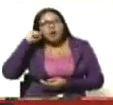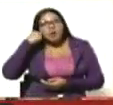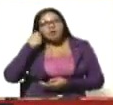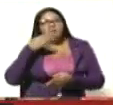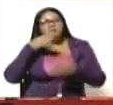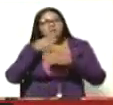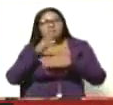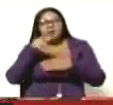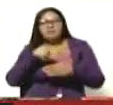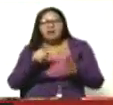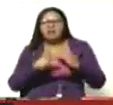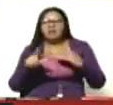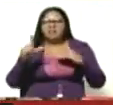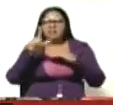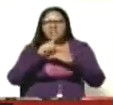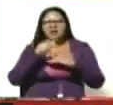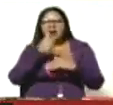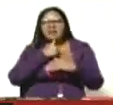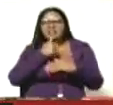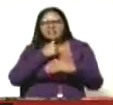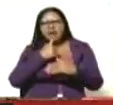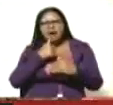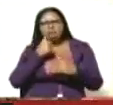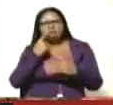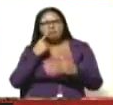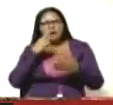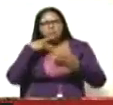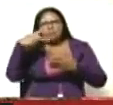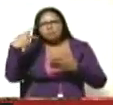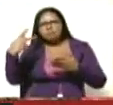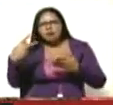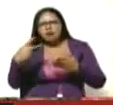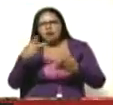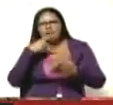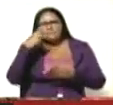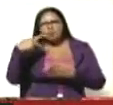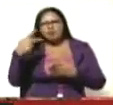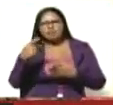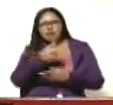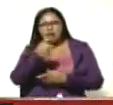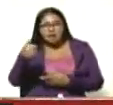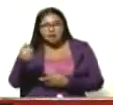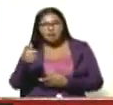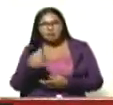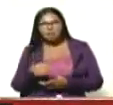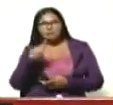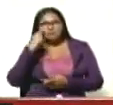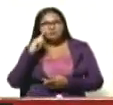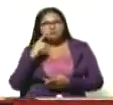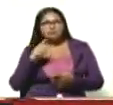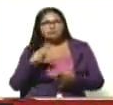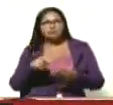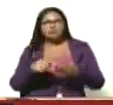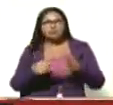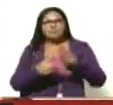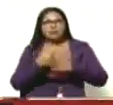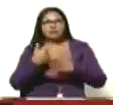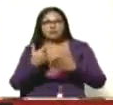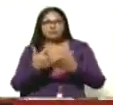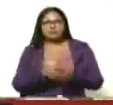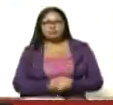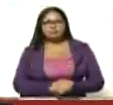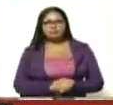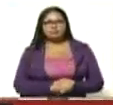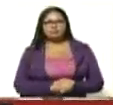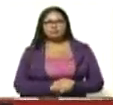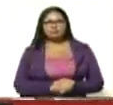íbamos también a los liceos a recitar un montón de poetas y cada uno duraba más tiempo en la palabra que el otro.